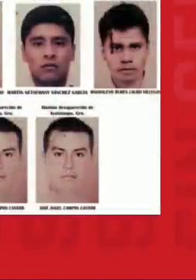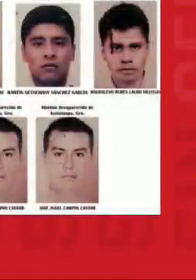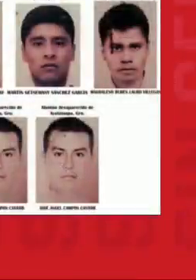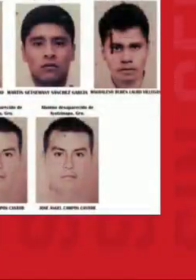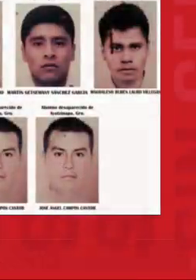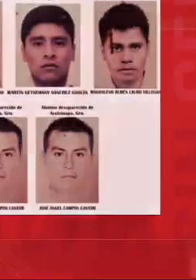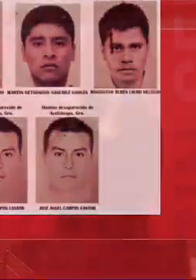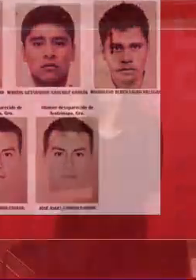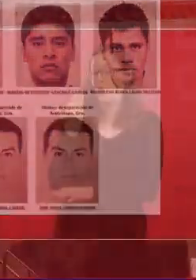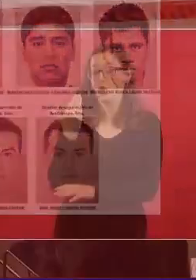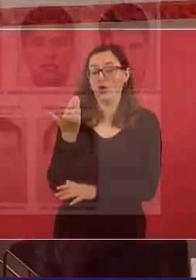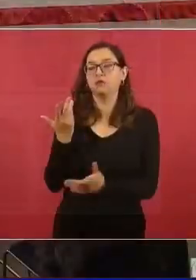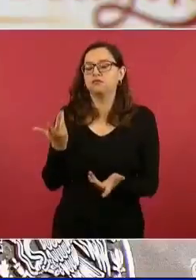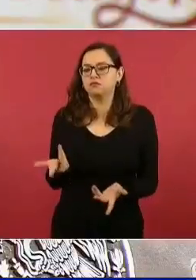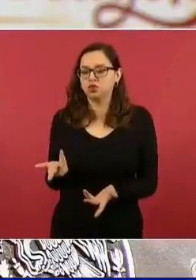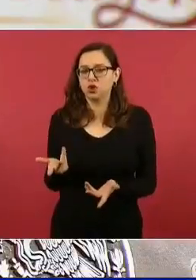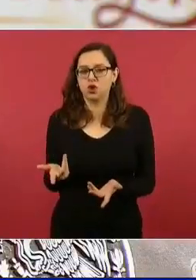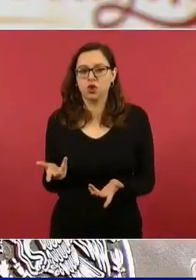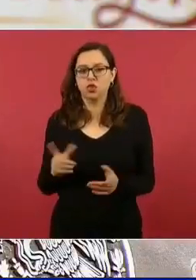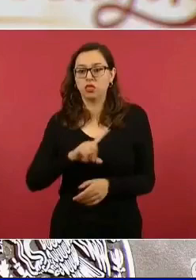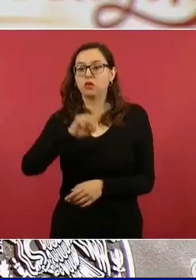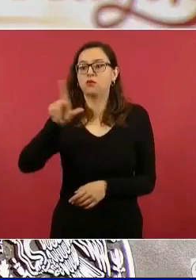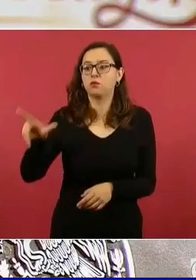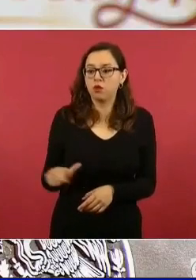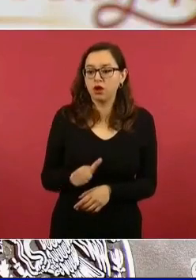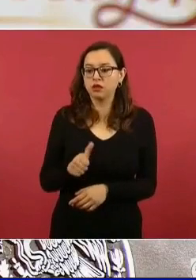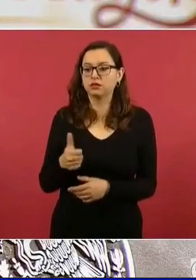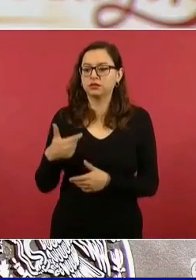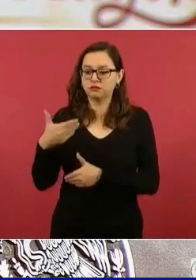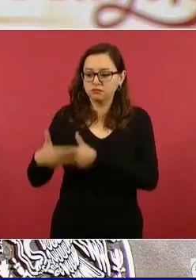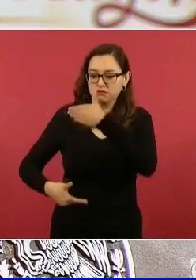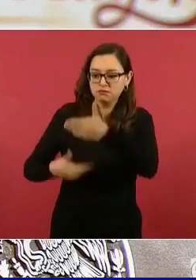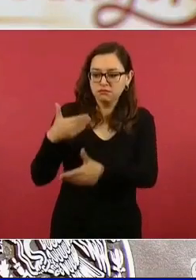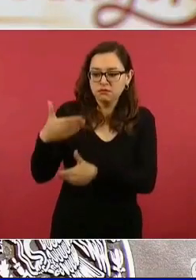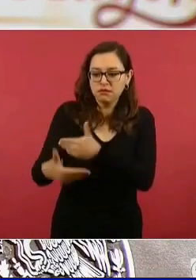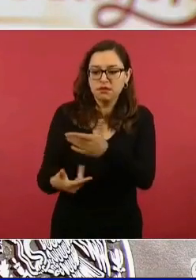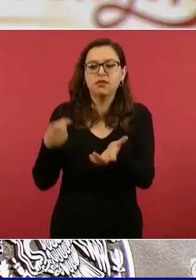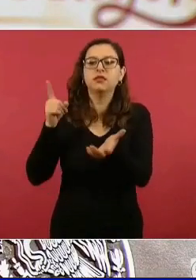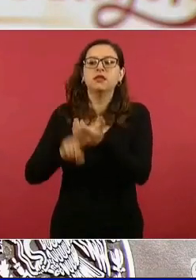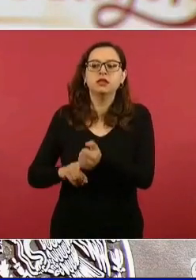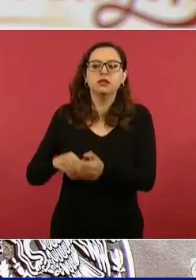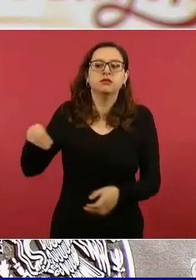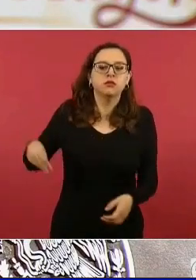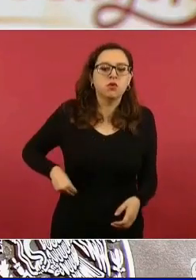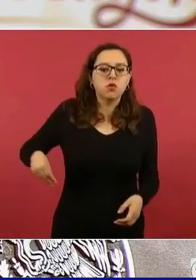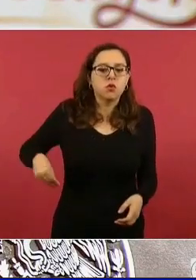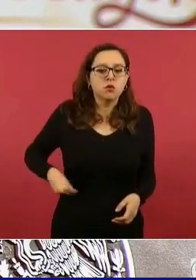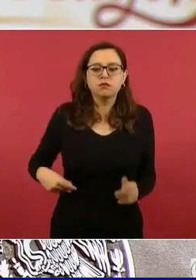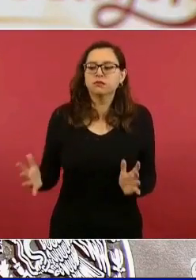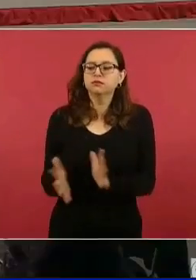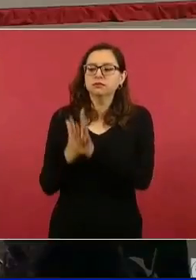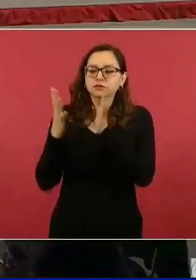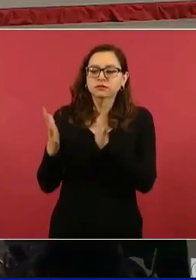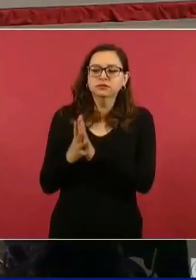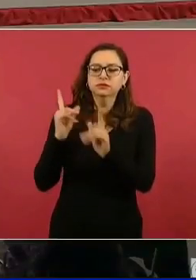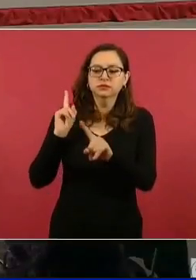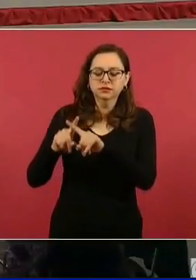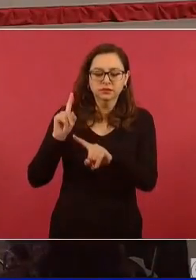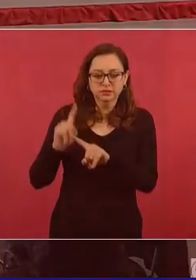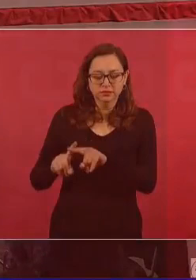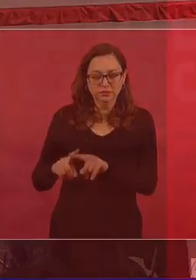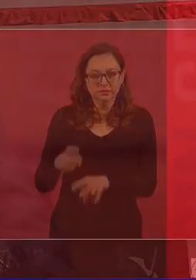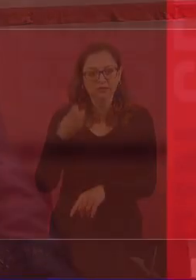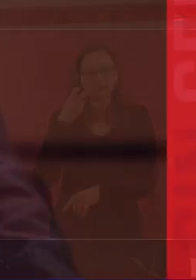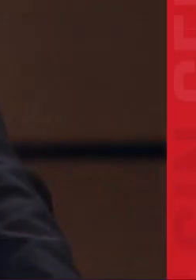meticuloso, y va a ser muy difícil que la defensa del exfiscal, el exprocurador